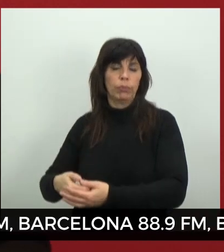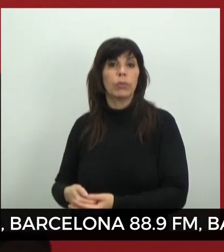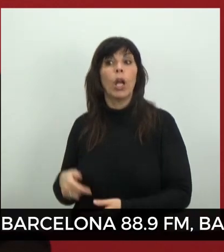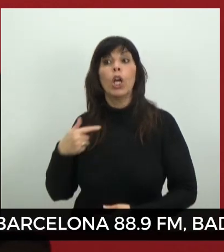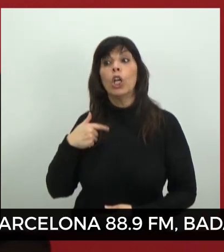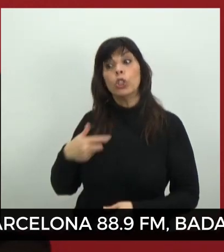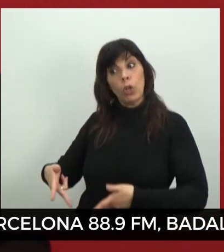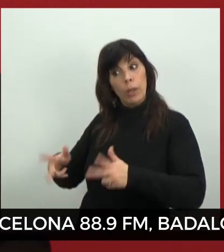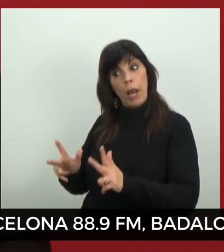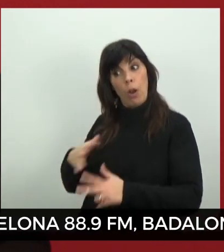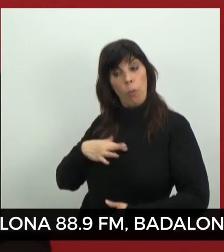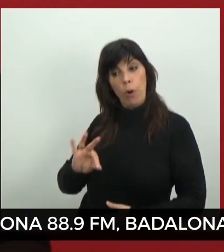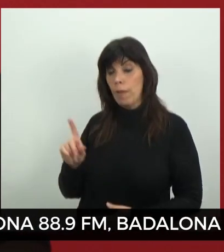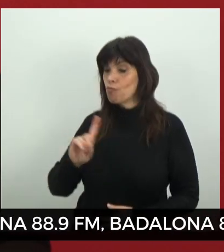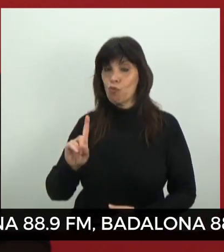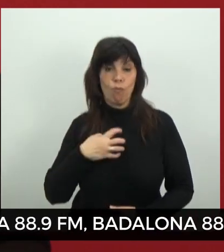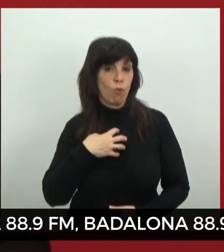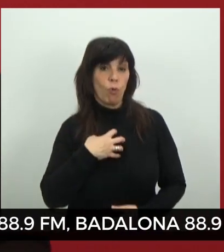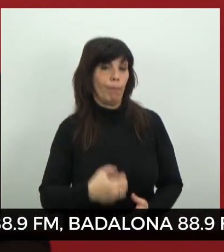librarlo? No pude.